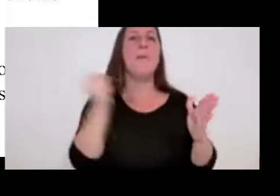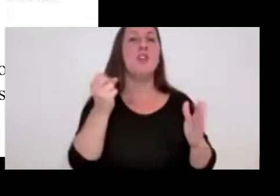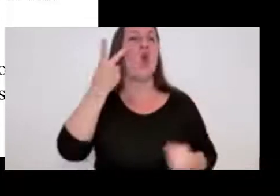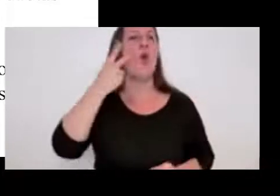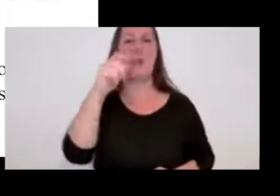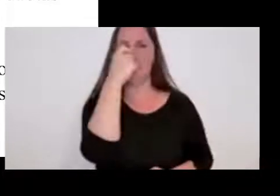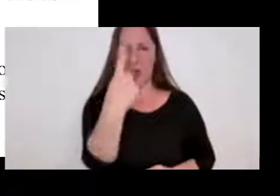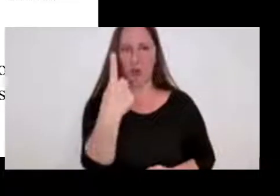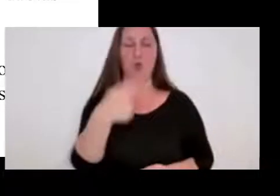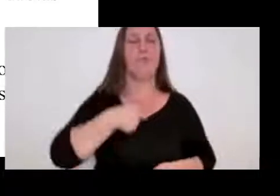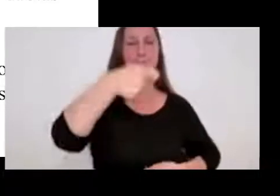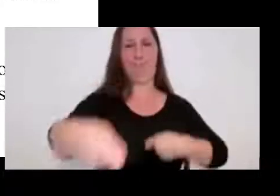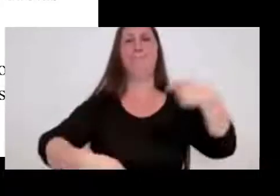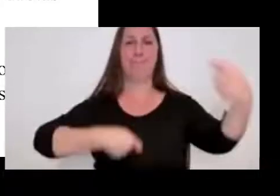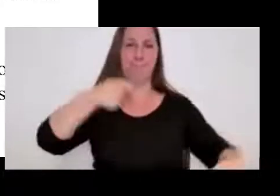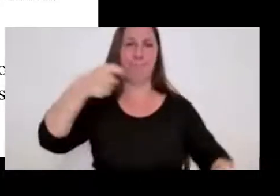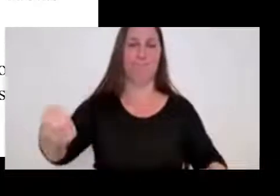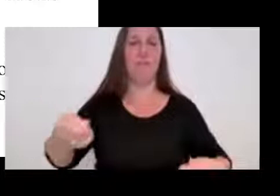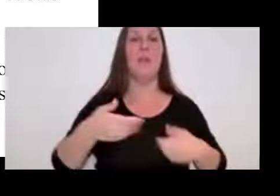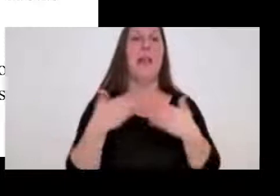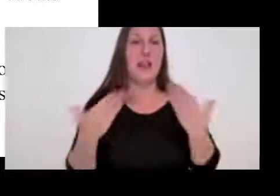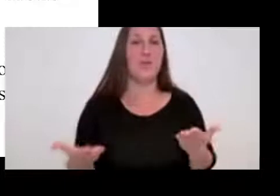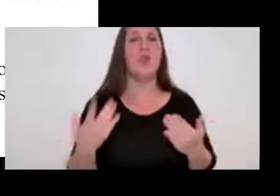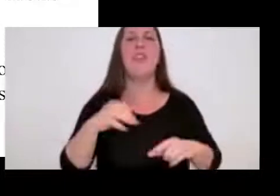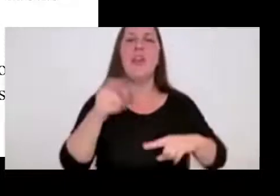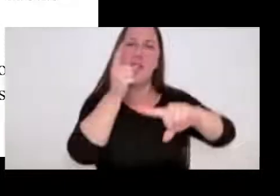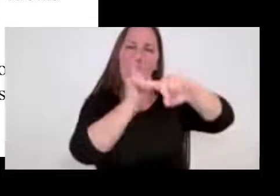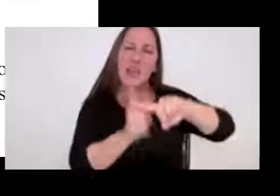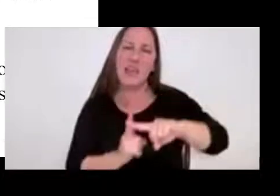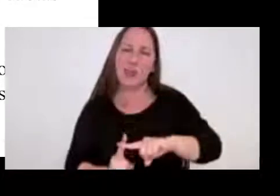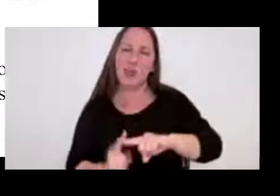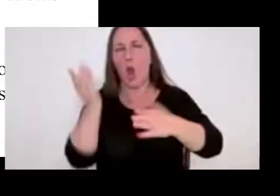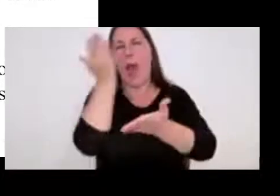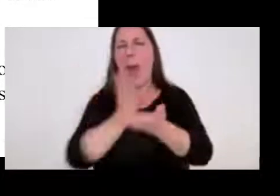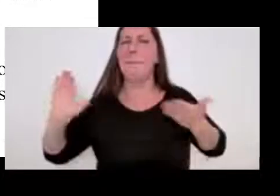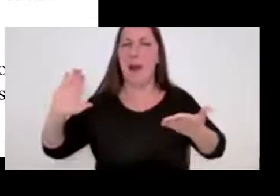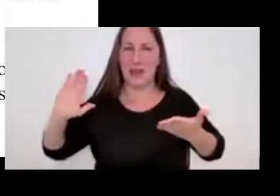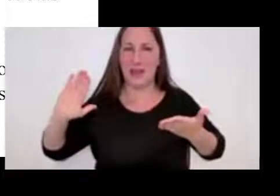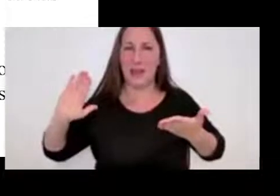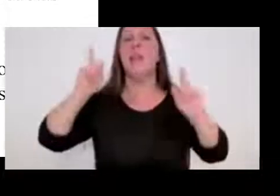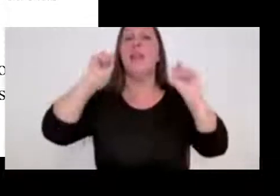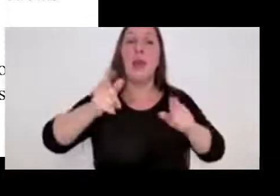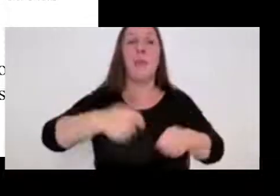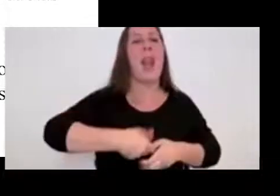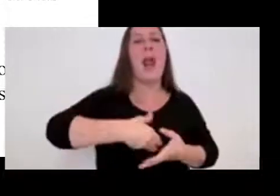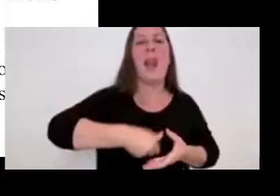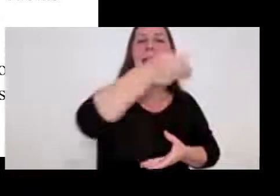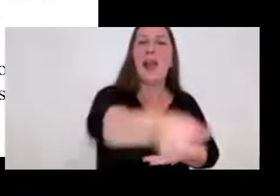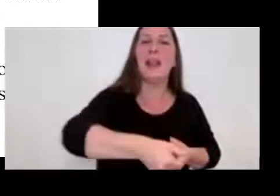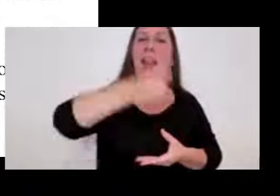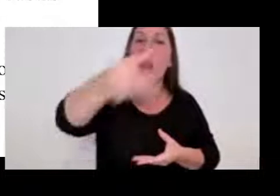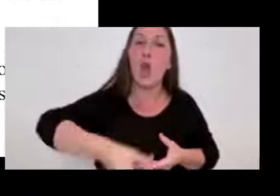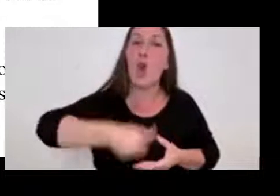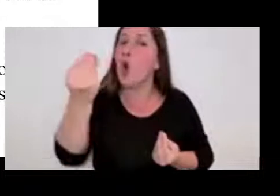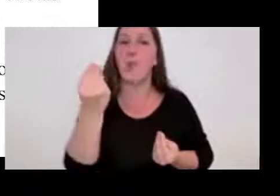2021, para lo cual tendrá que hacer una liquidación adicional, y el reintegro se hará en 5 cuotas